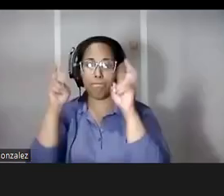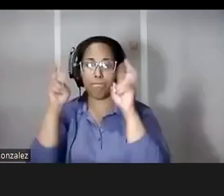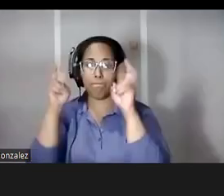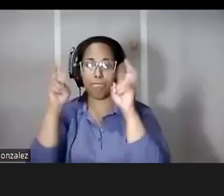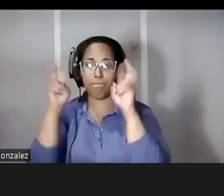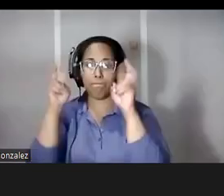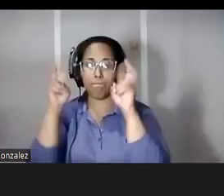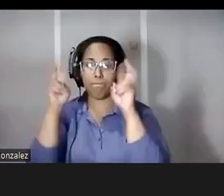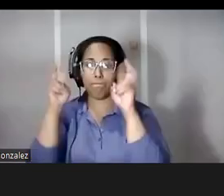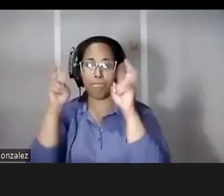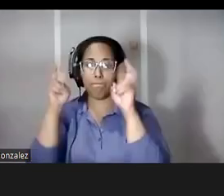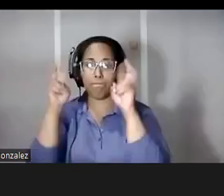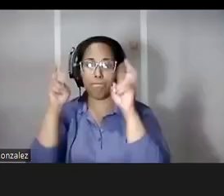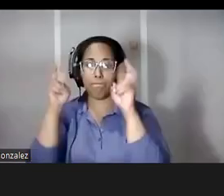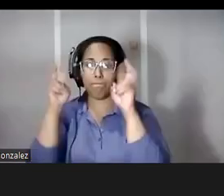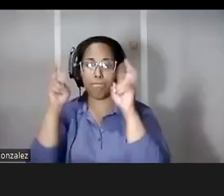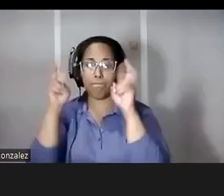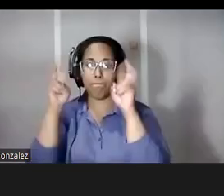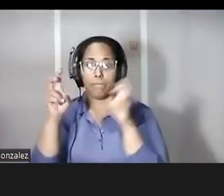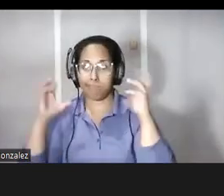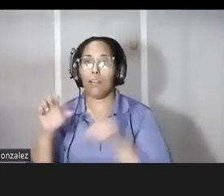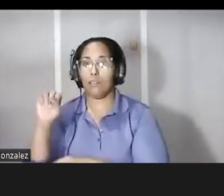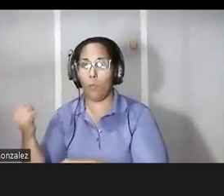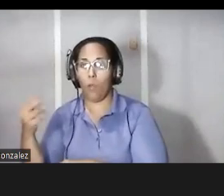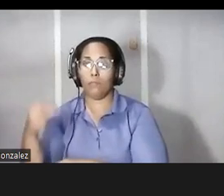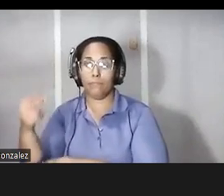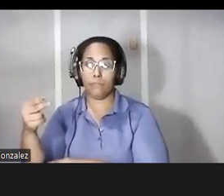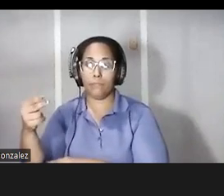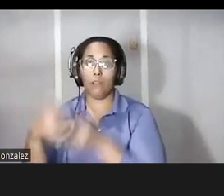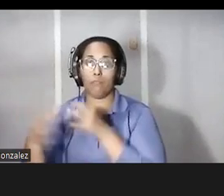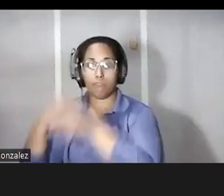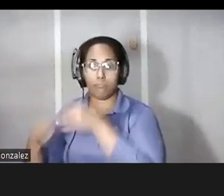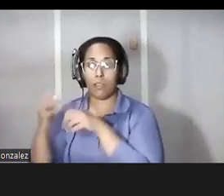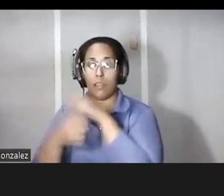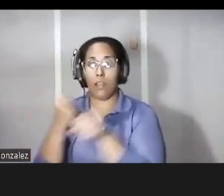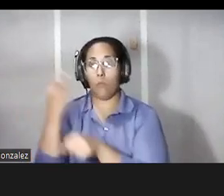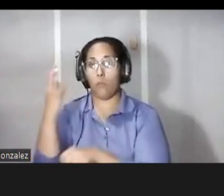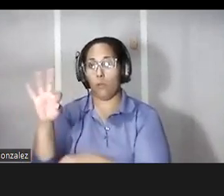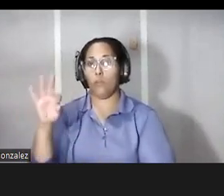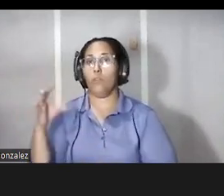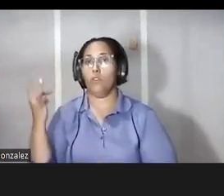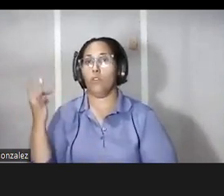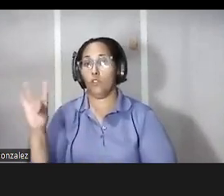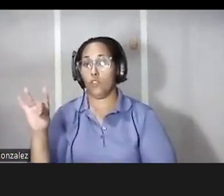Manicomio de San Juan, una historia enreversada 1844 a